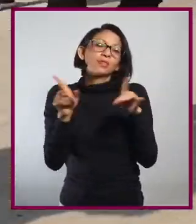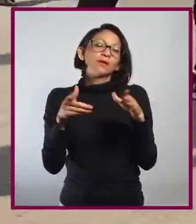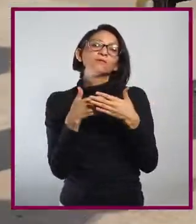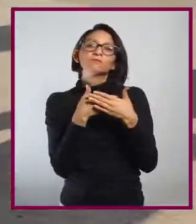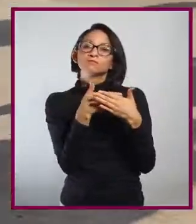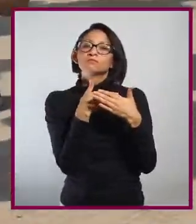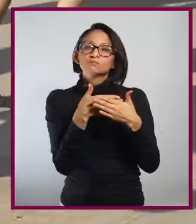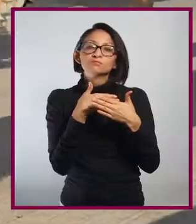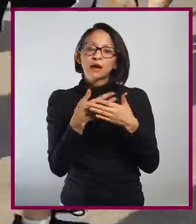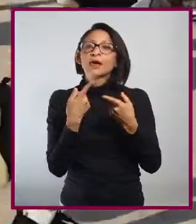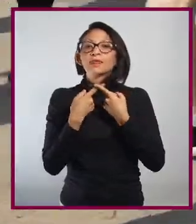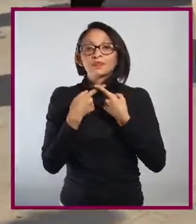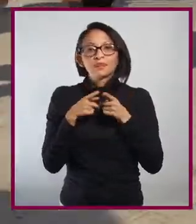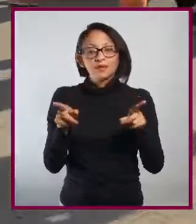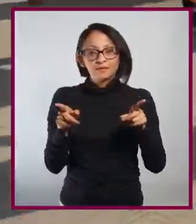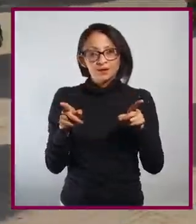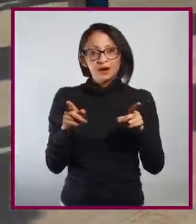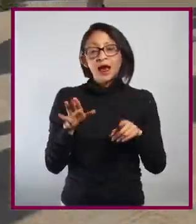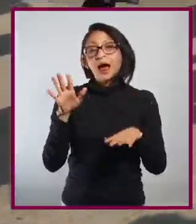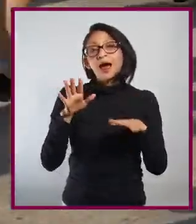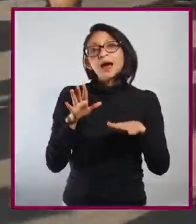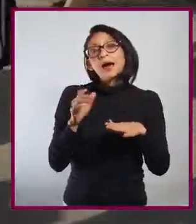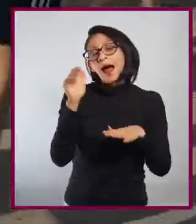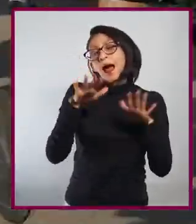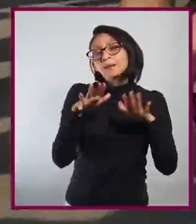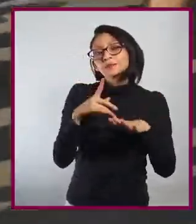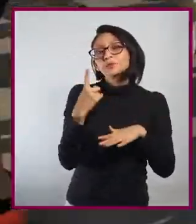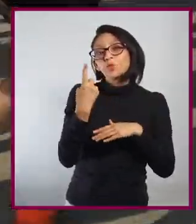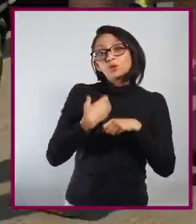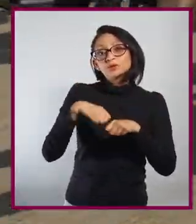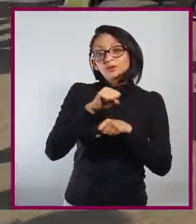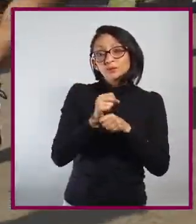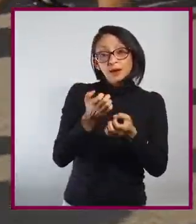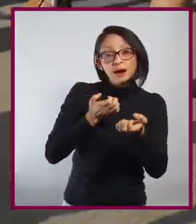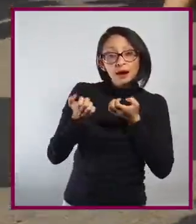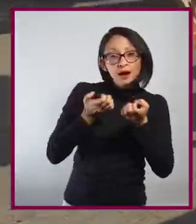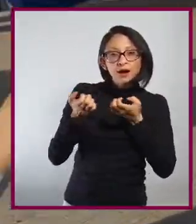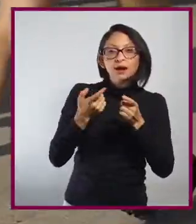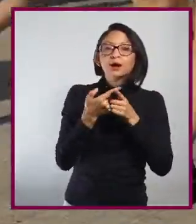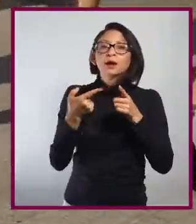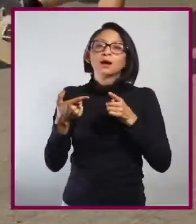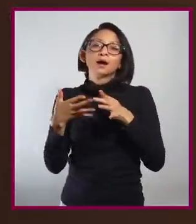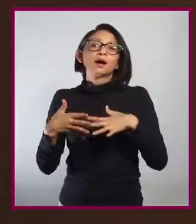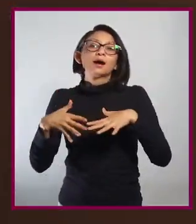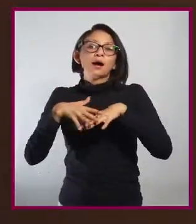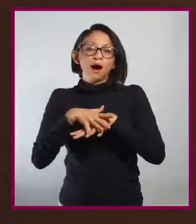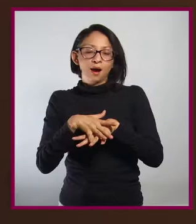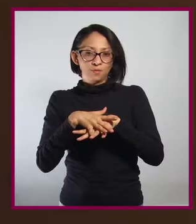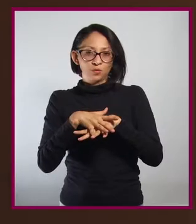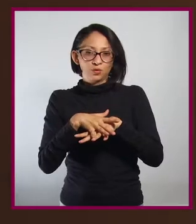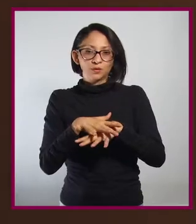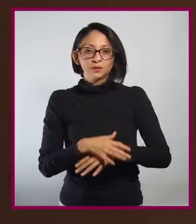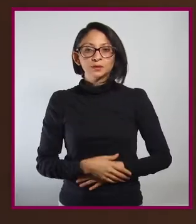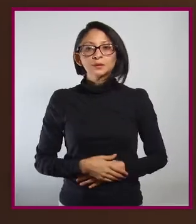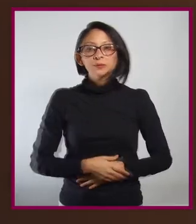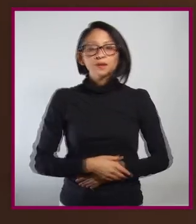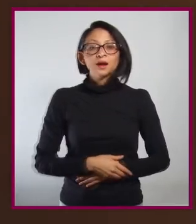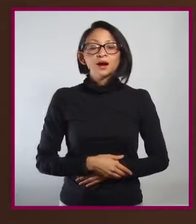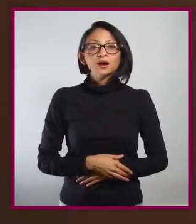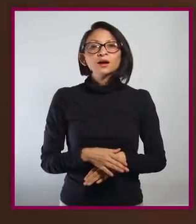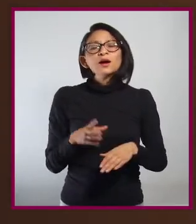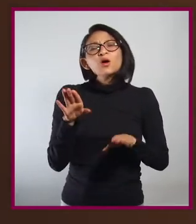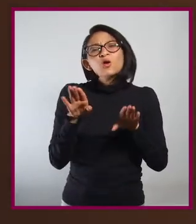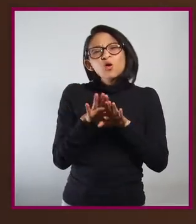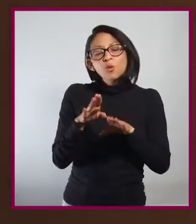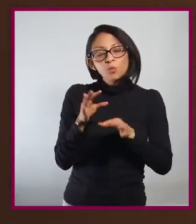frecuencia cardíaca más baja. No por hacer una semana de ejercicio se va a modificar la frecuencia cardíaca. Doctor, ¿de qué nos sirve conocer